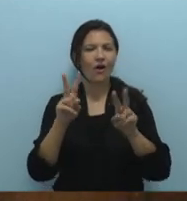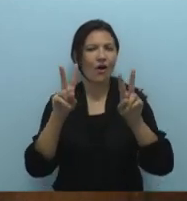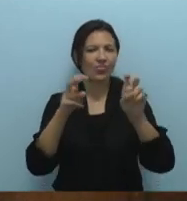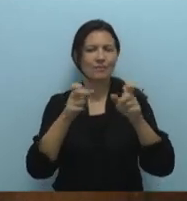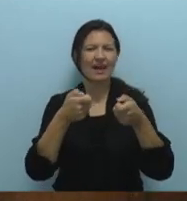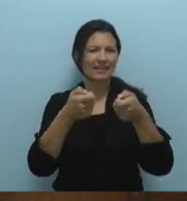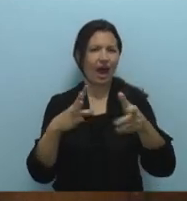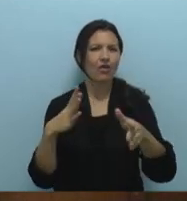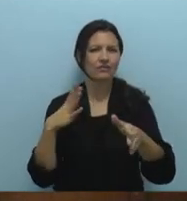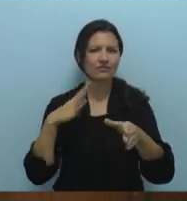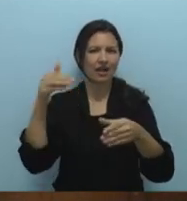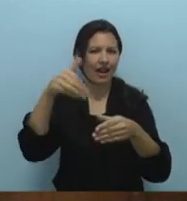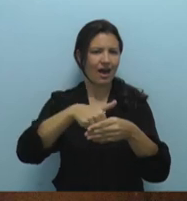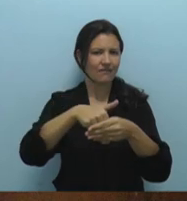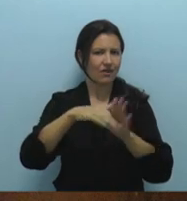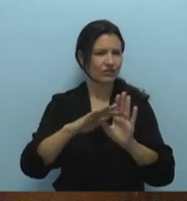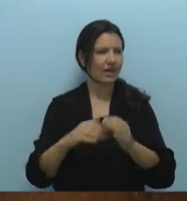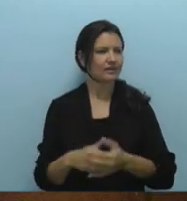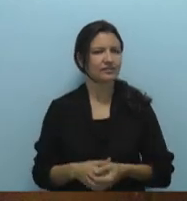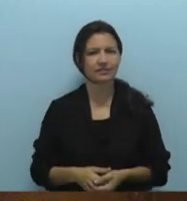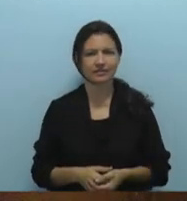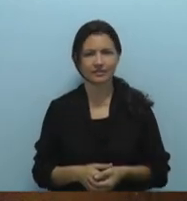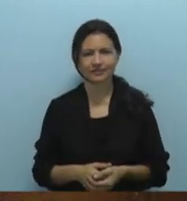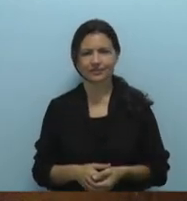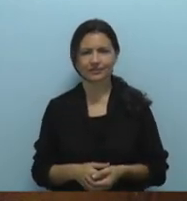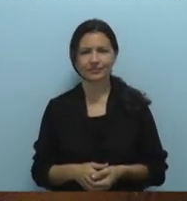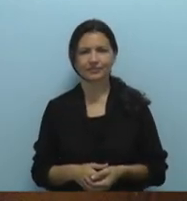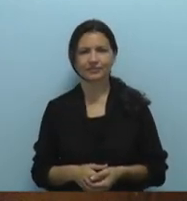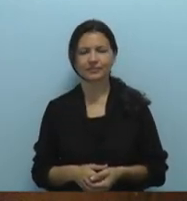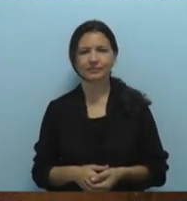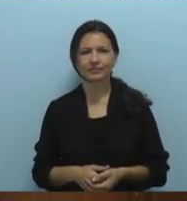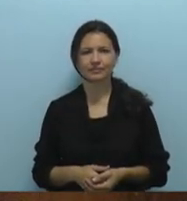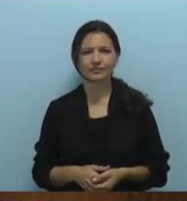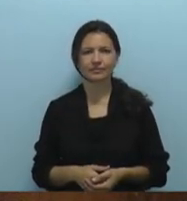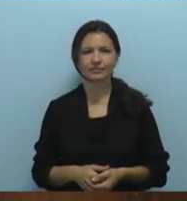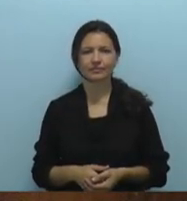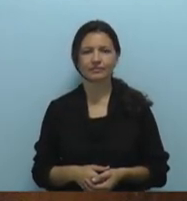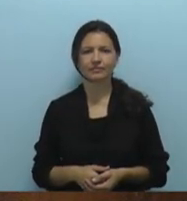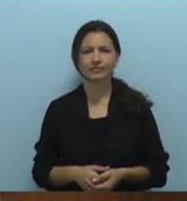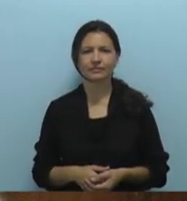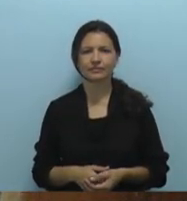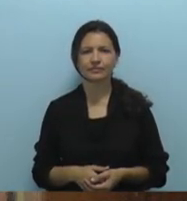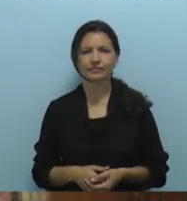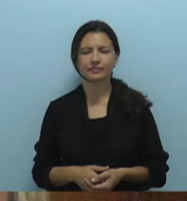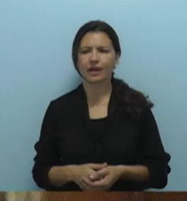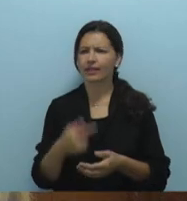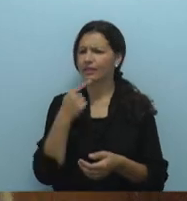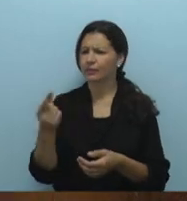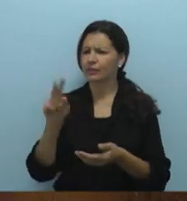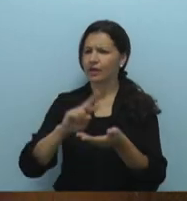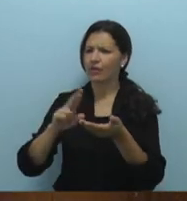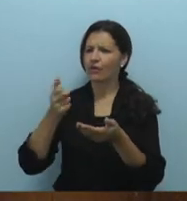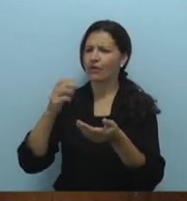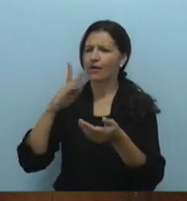no votamos. No sé si el diputado Rabia quiere decirme algo de asuntos centrados o de después.